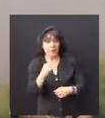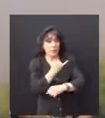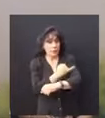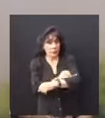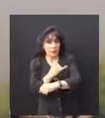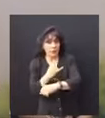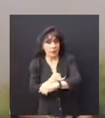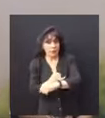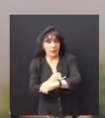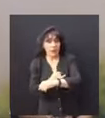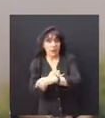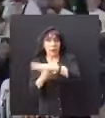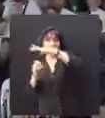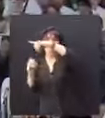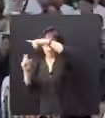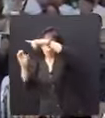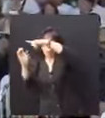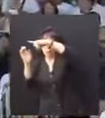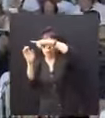conocen? ¿Les gusta?